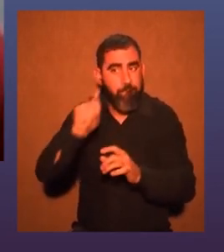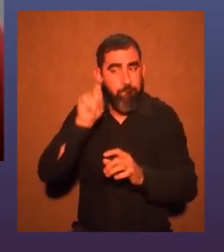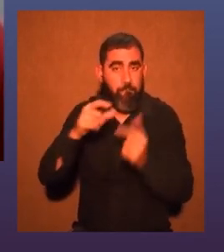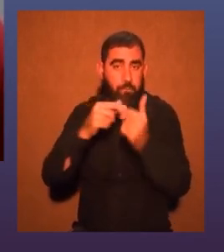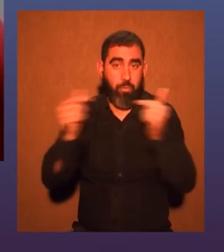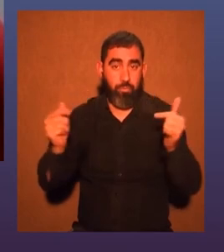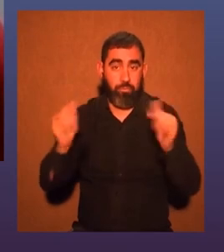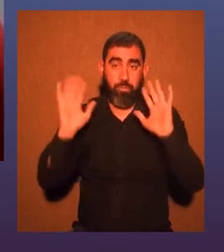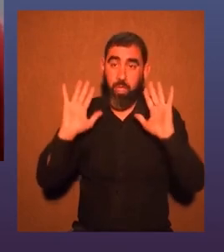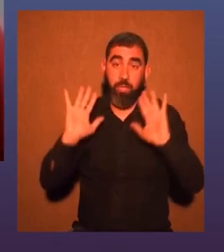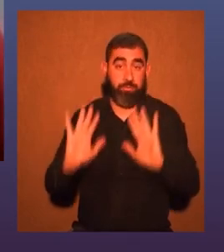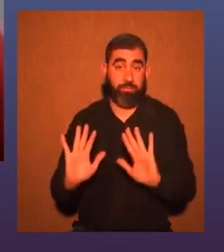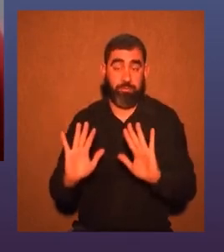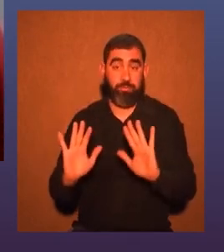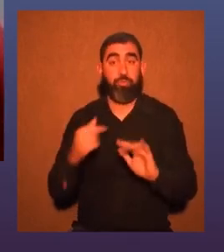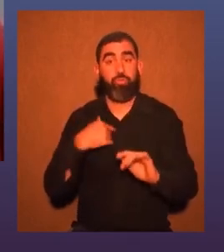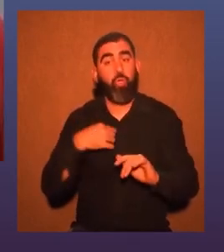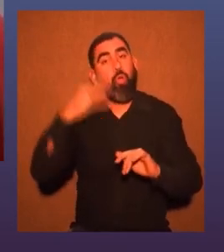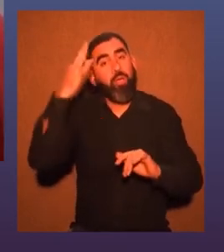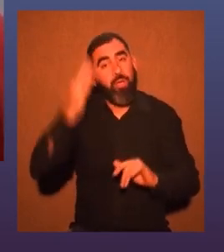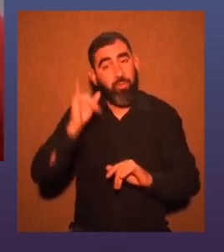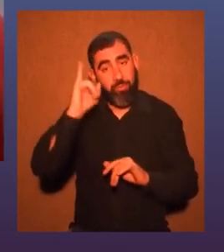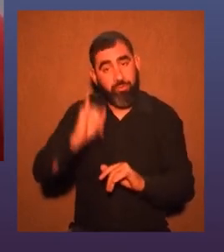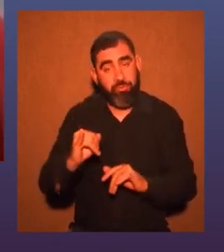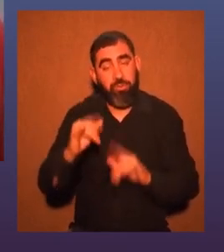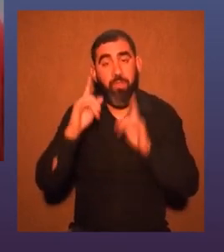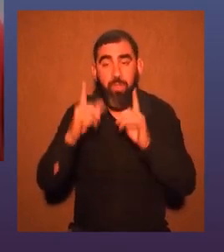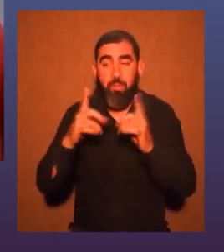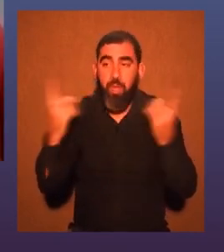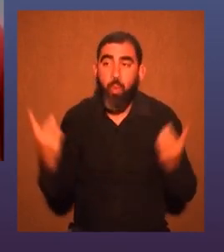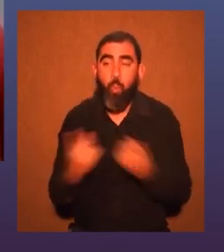¿no? Y entonces yo creo que sí, que